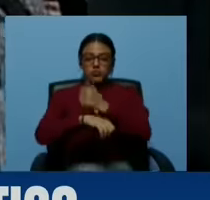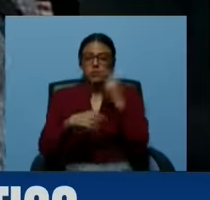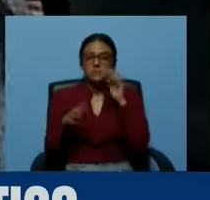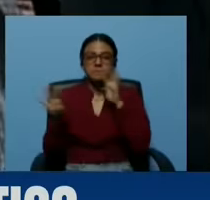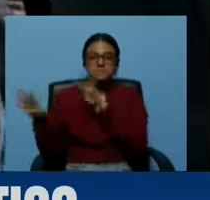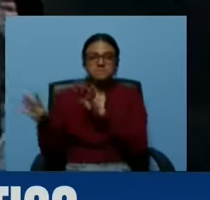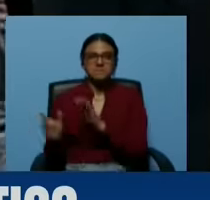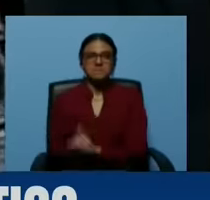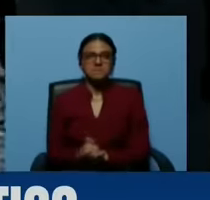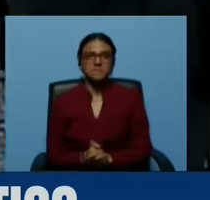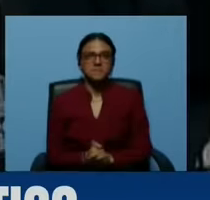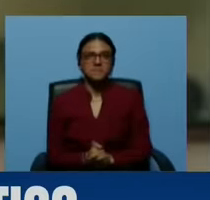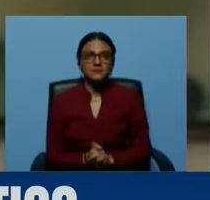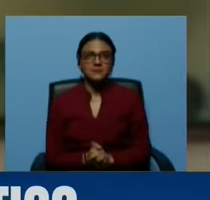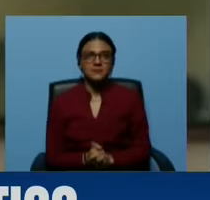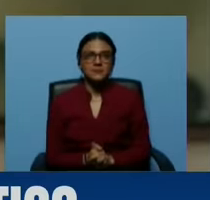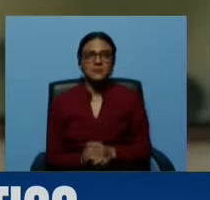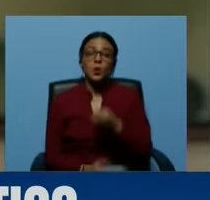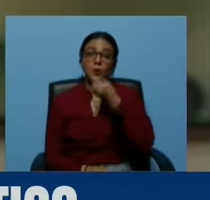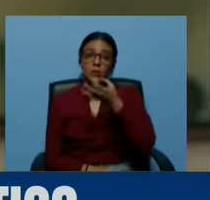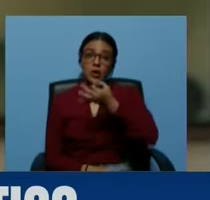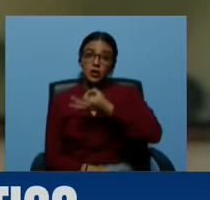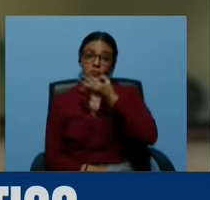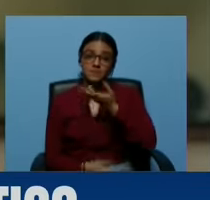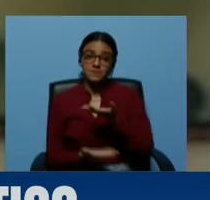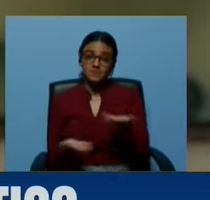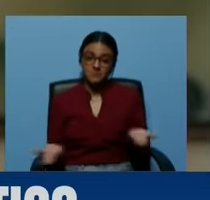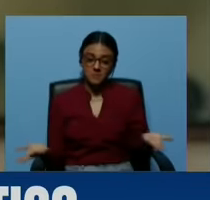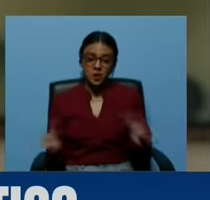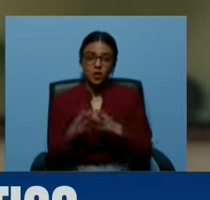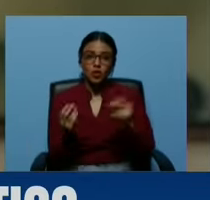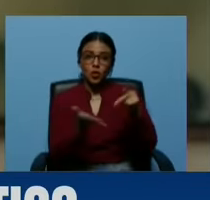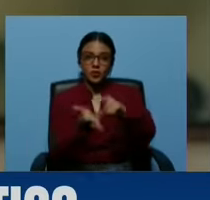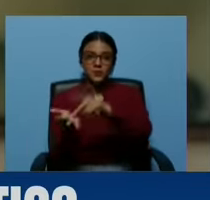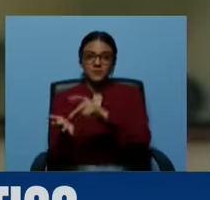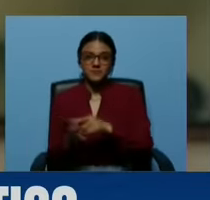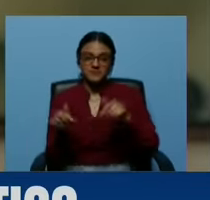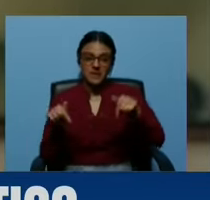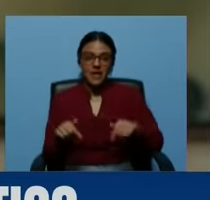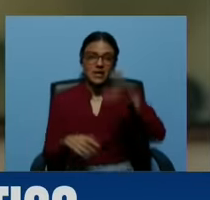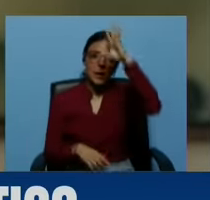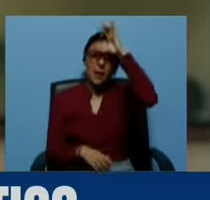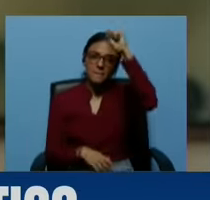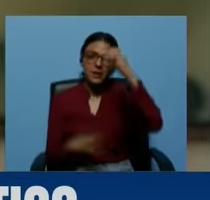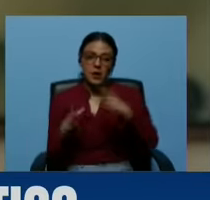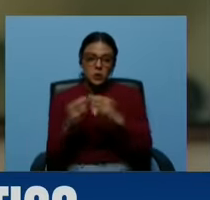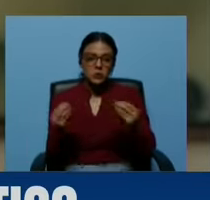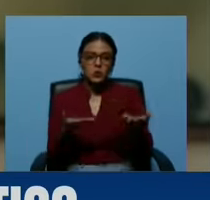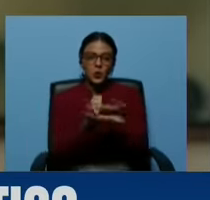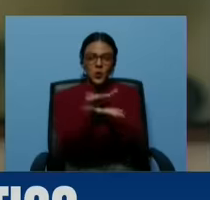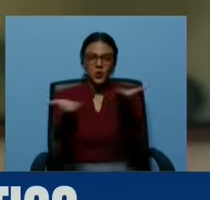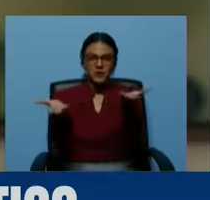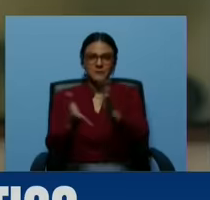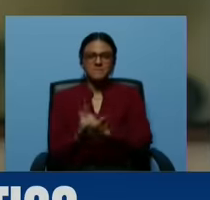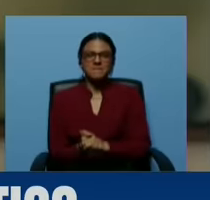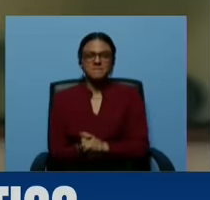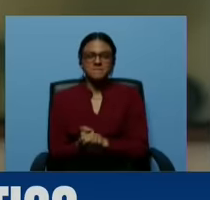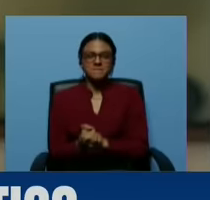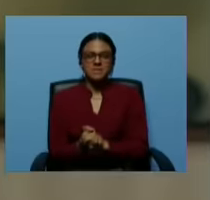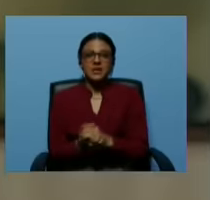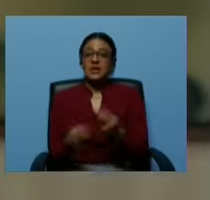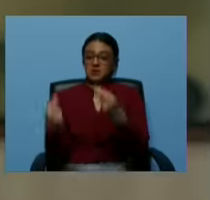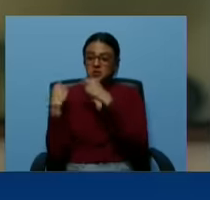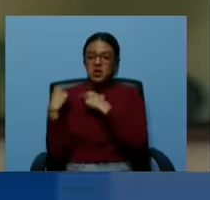Escuchemos. Muy buenos días para todos los embajadores, embajadoras, encargados de